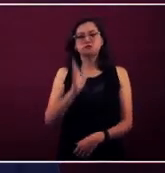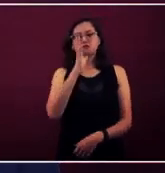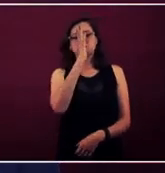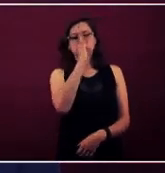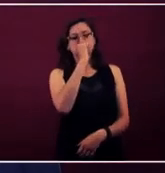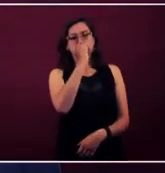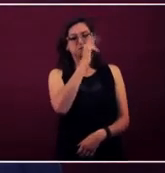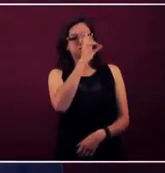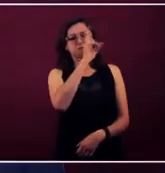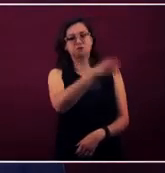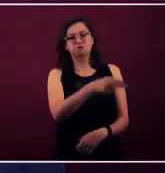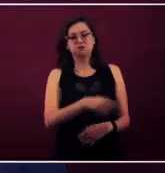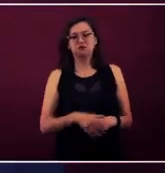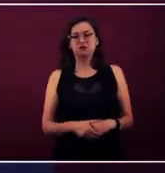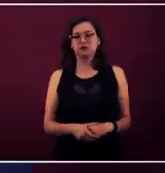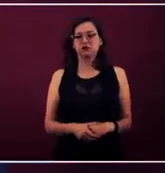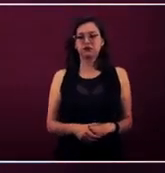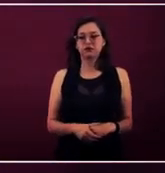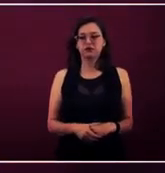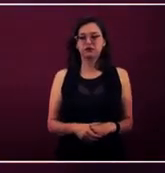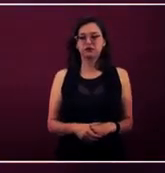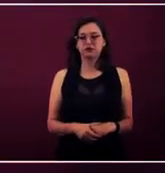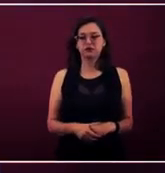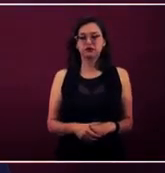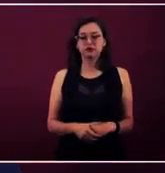gasolineras. Se ordenó